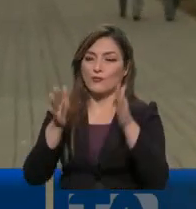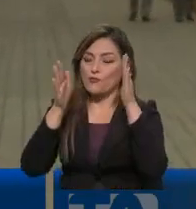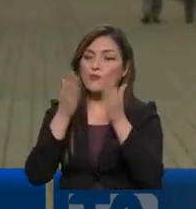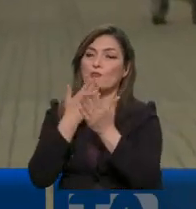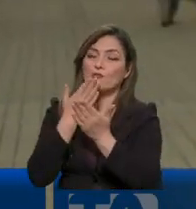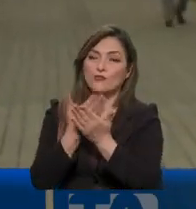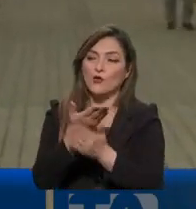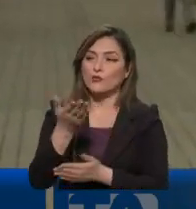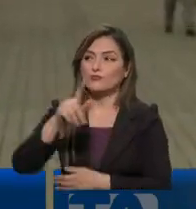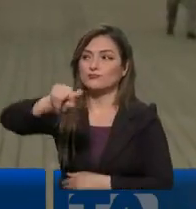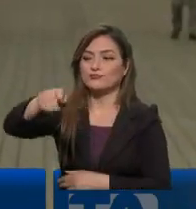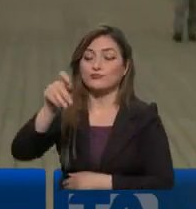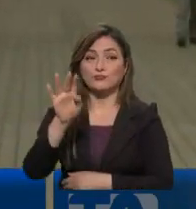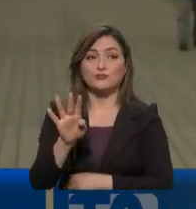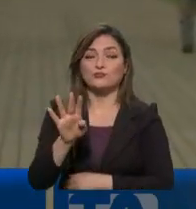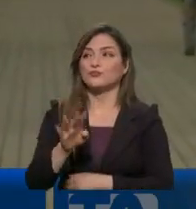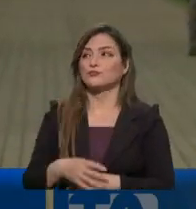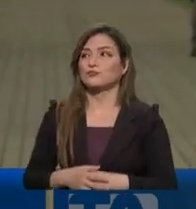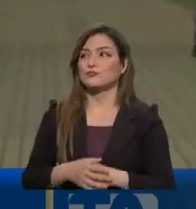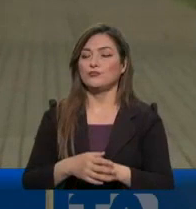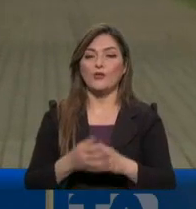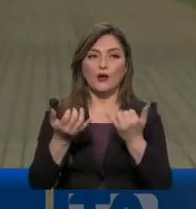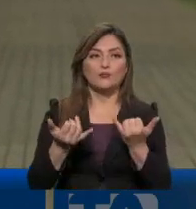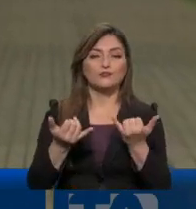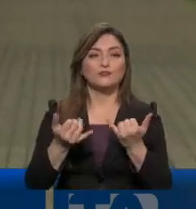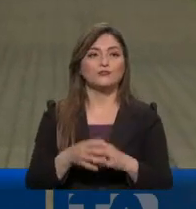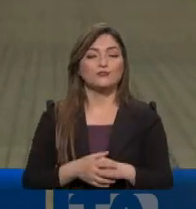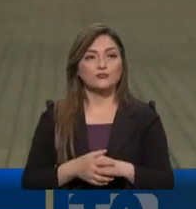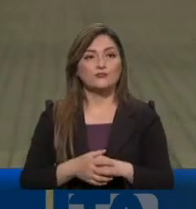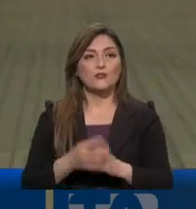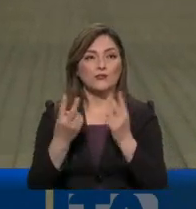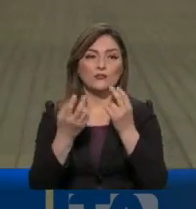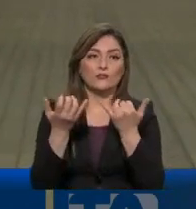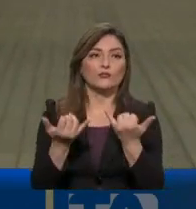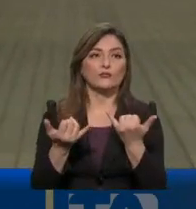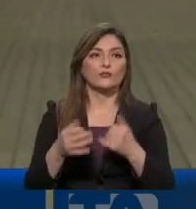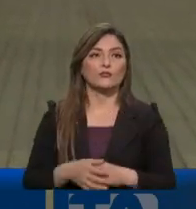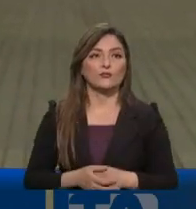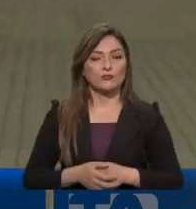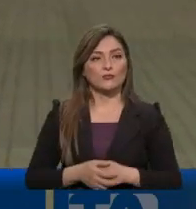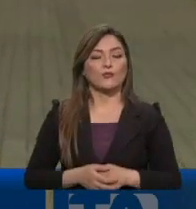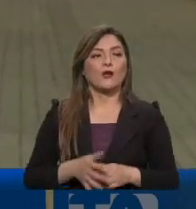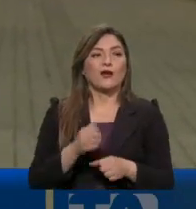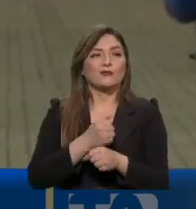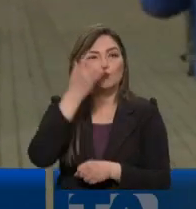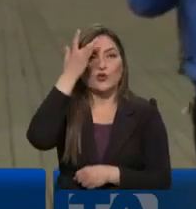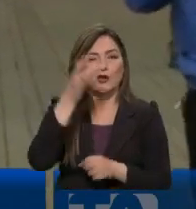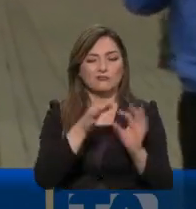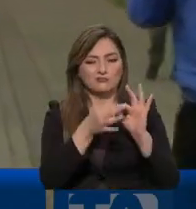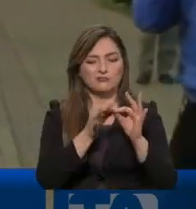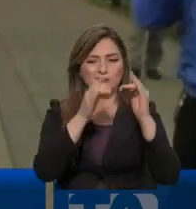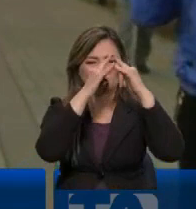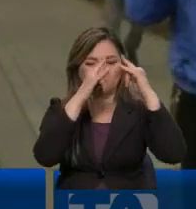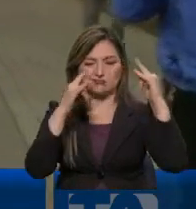gracias a ustedes, Teleamazonas, por venir acá. Primeramente, nosotros lo hicimos es porque